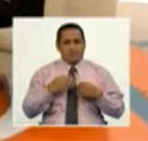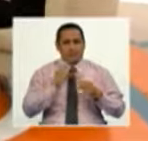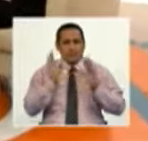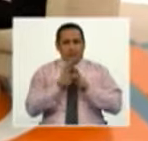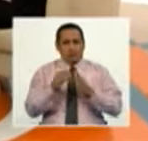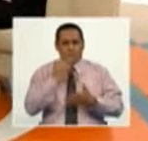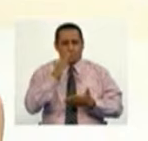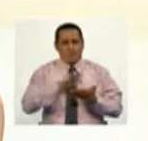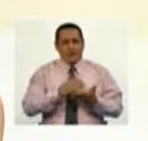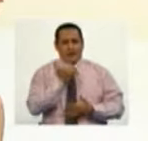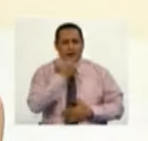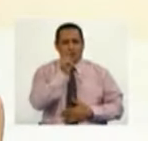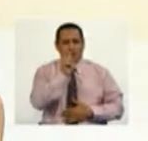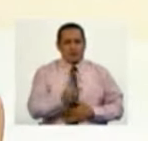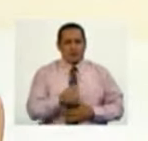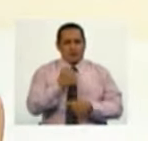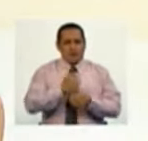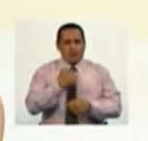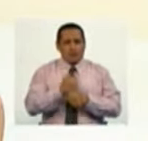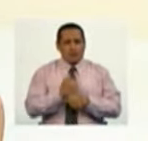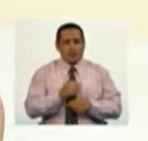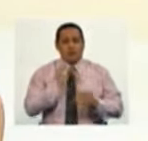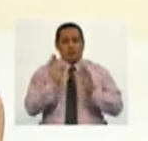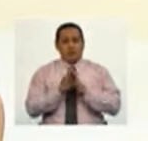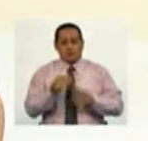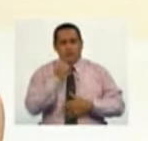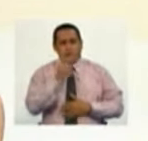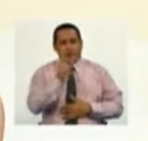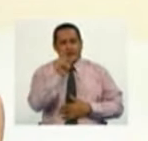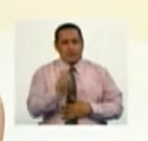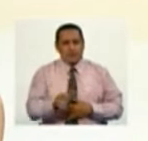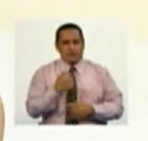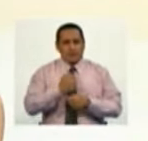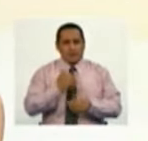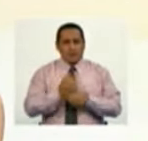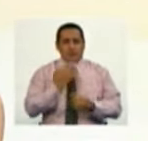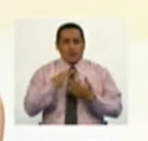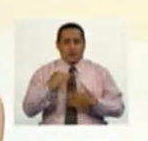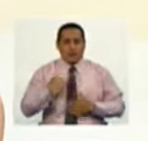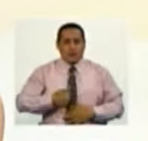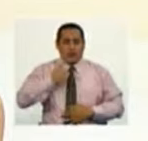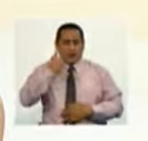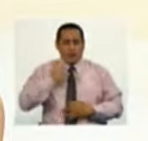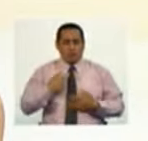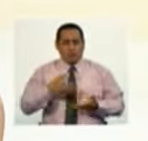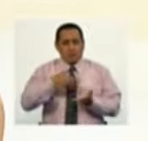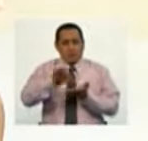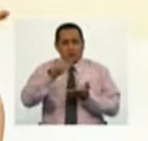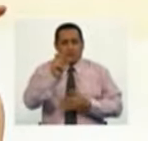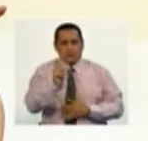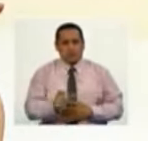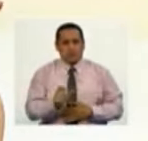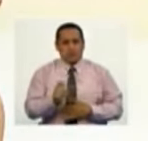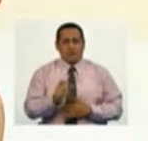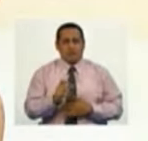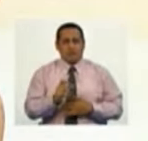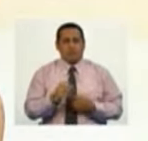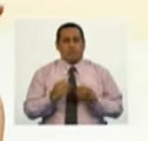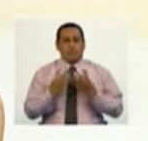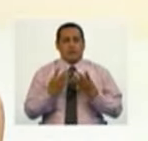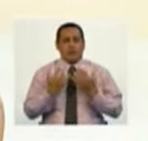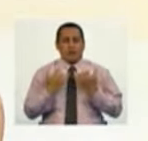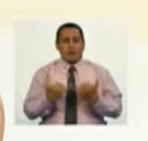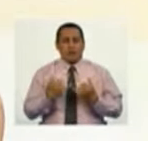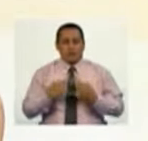noticia de una infracción laboral y fruto de esta infracción laboral el empleador puede decidir inclusive despedir al trabajador.